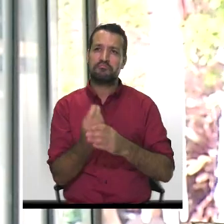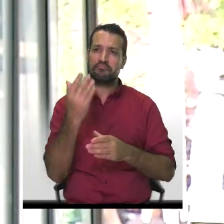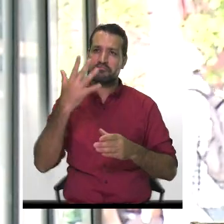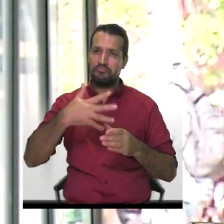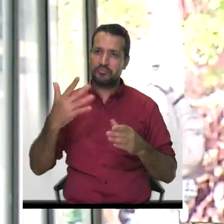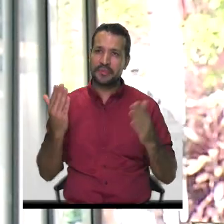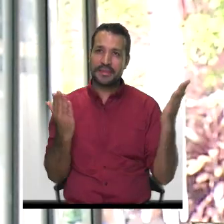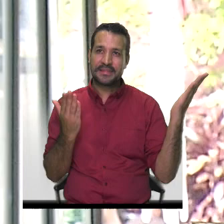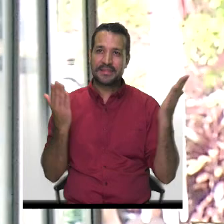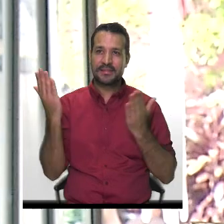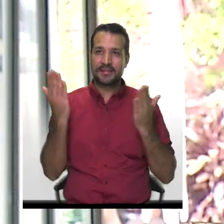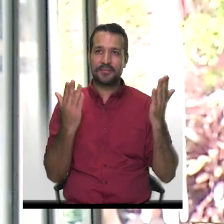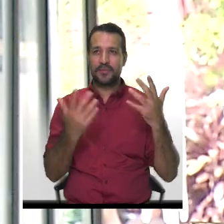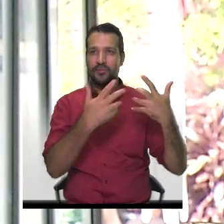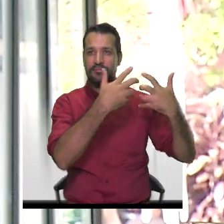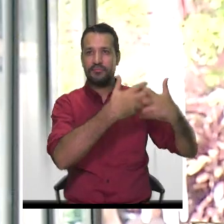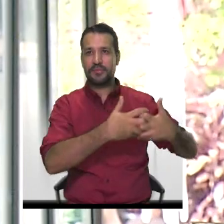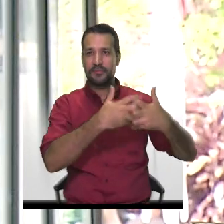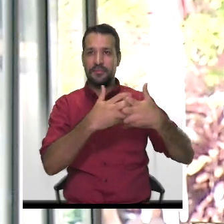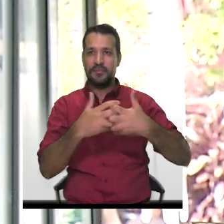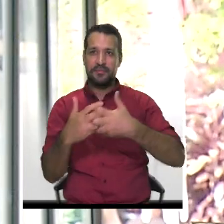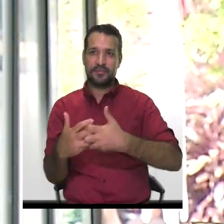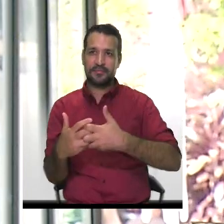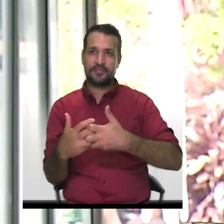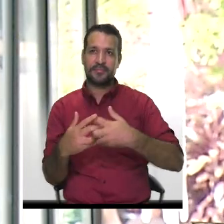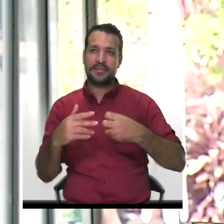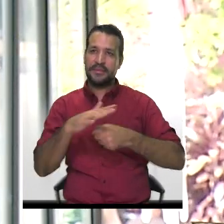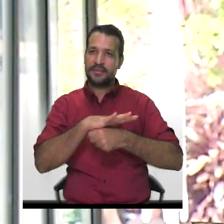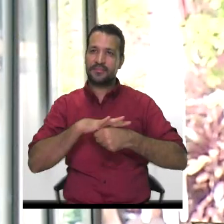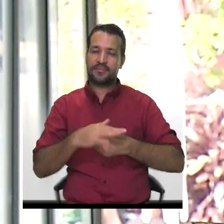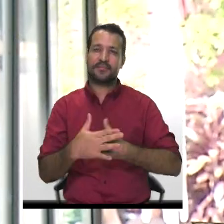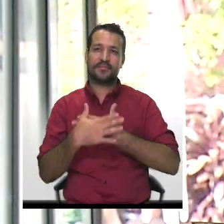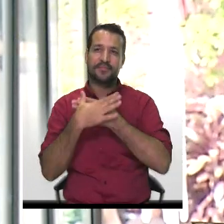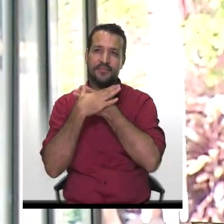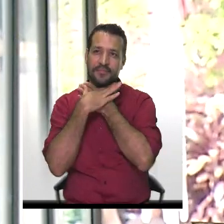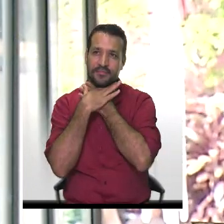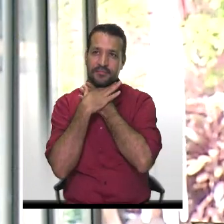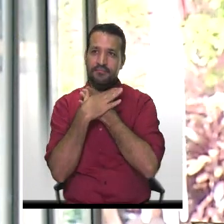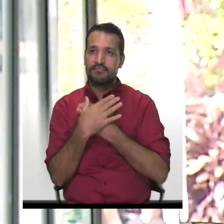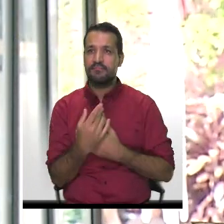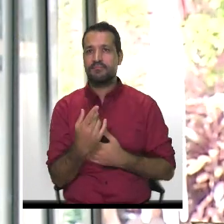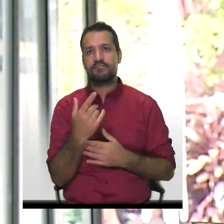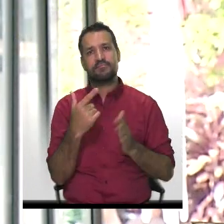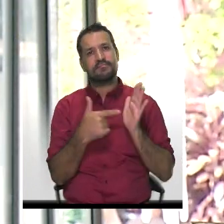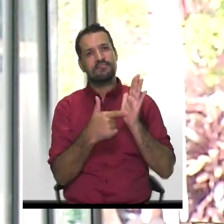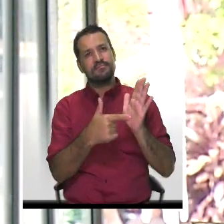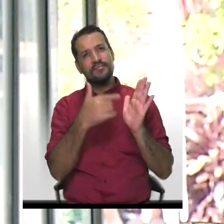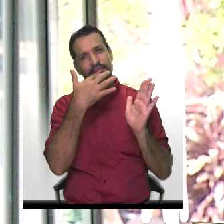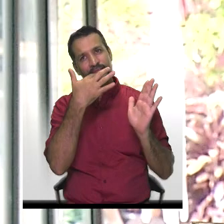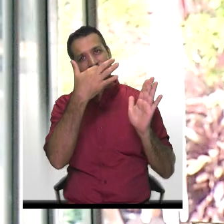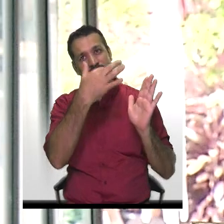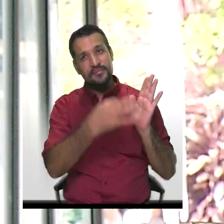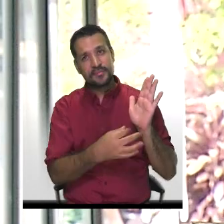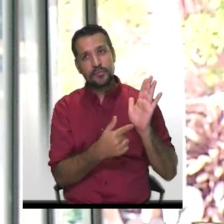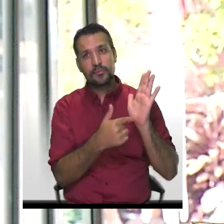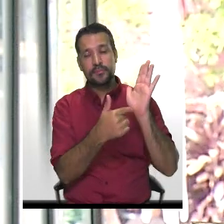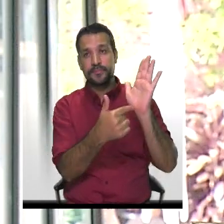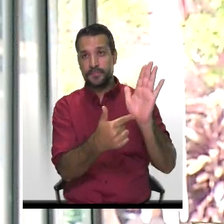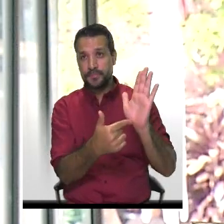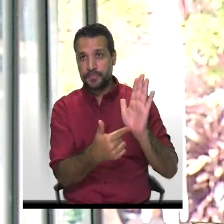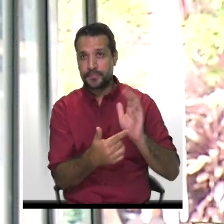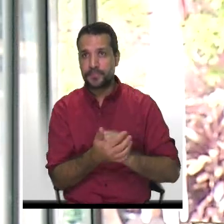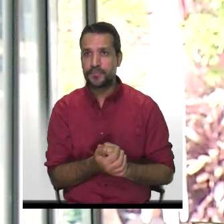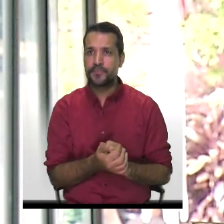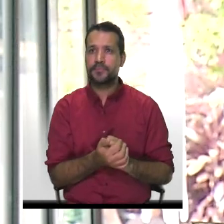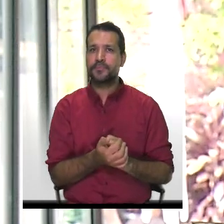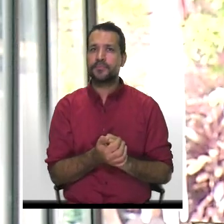Pero yo creo que la misma crisis nos está llevando a entender que eso simplemente es una realidad. Entonces, pues, de